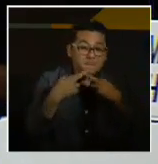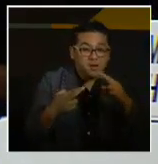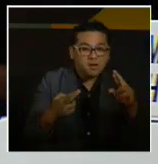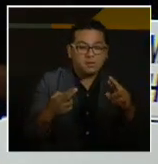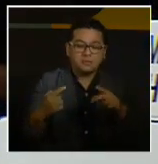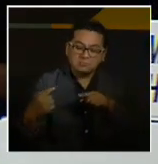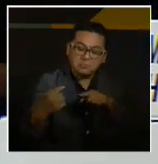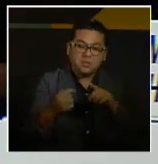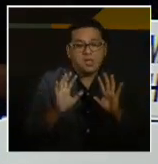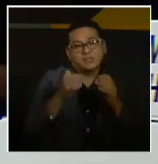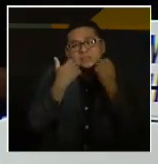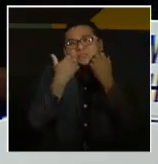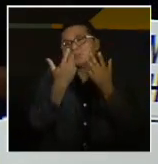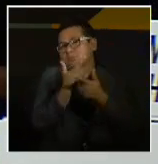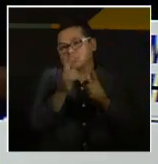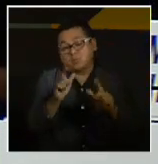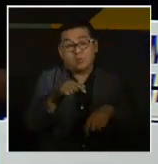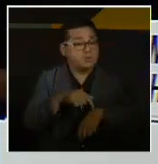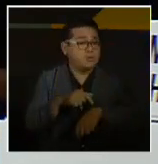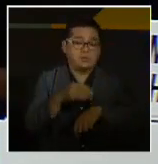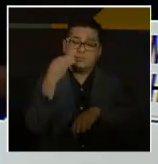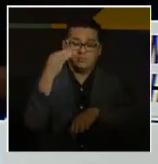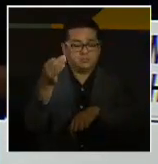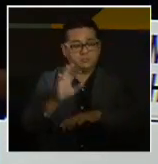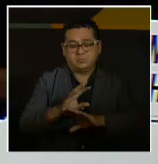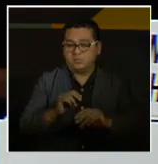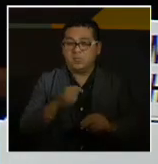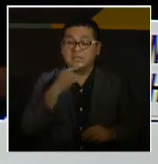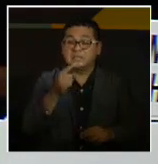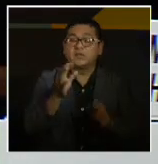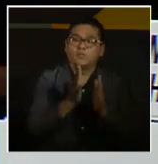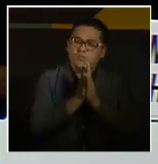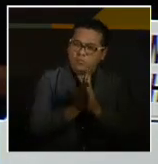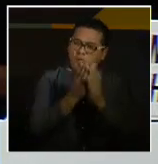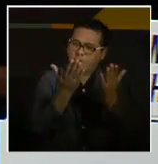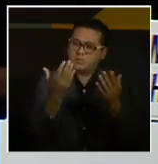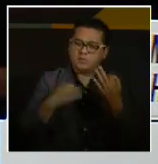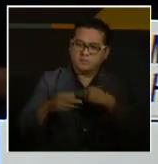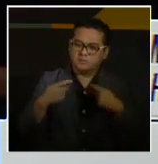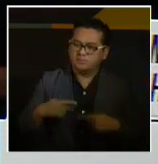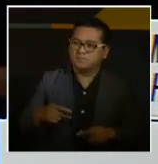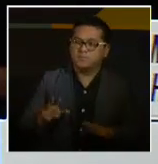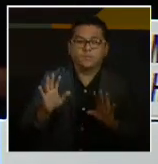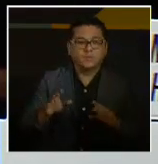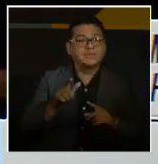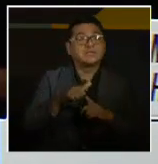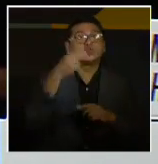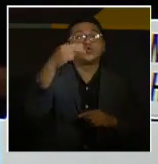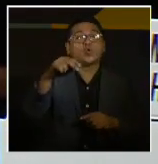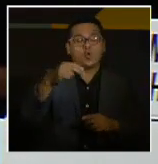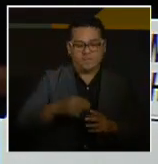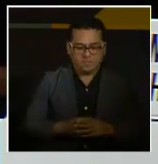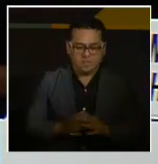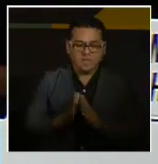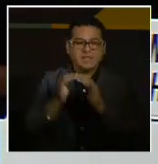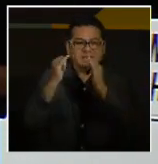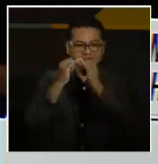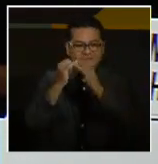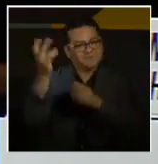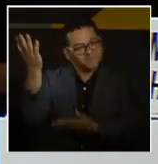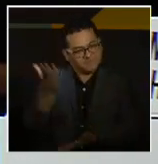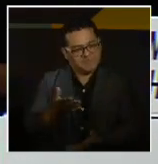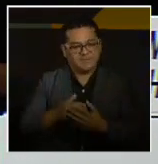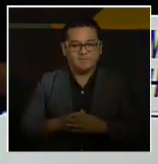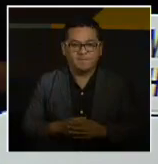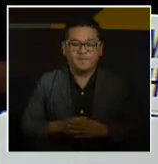son opcionales y el tiempo no es acumulable. Lo que sí les pedimos, por favor, a los ciudadanos que nos digan su nombre y de qué institución vienen.